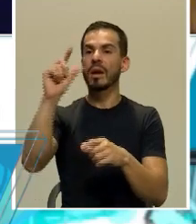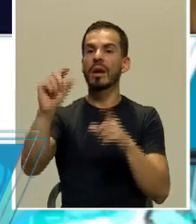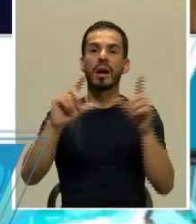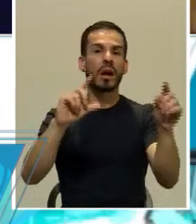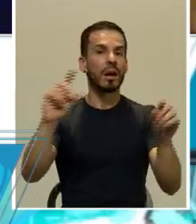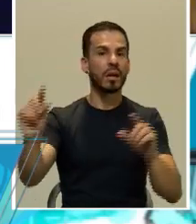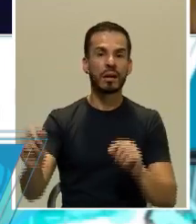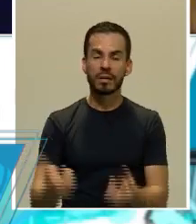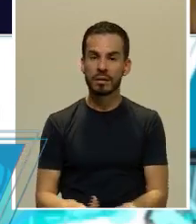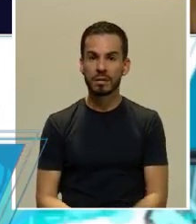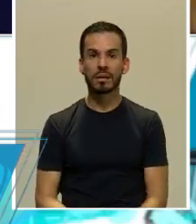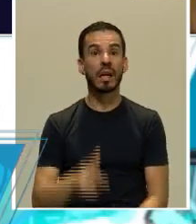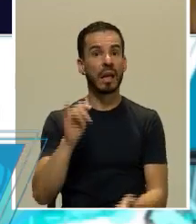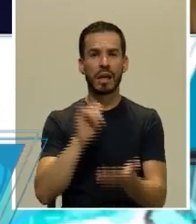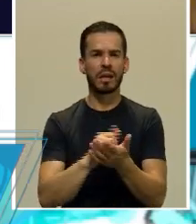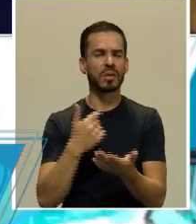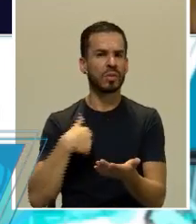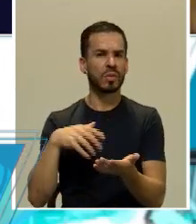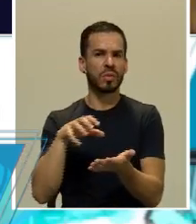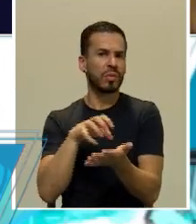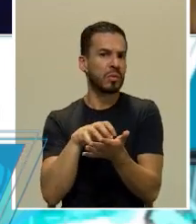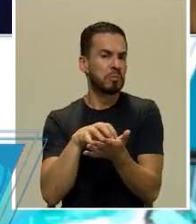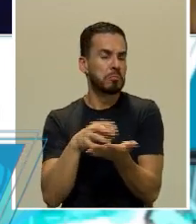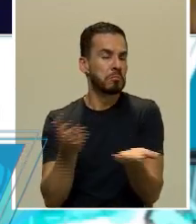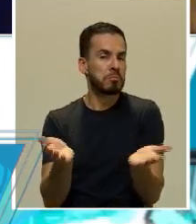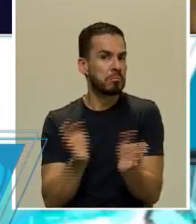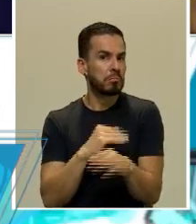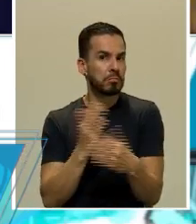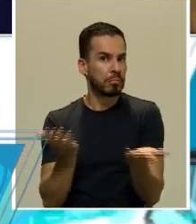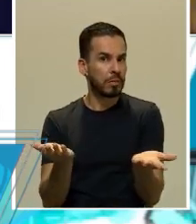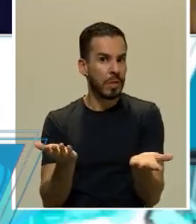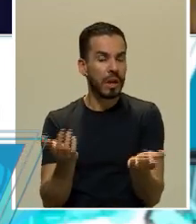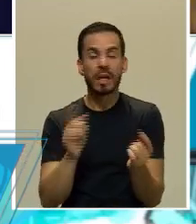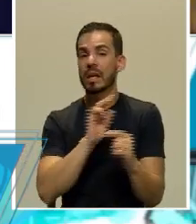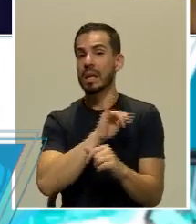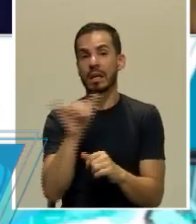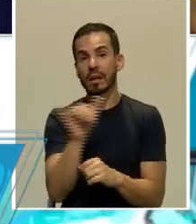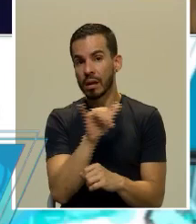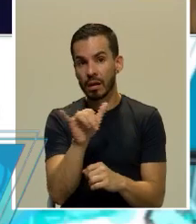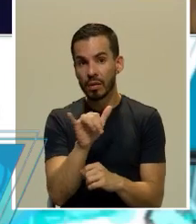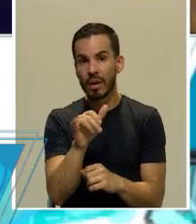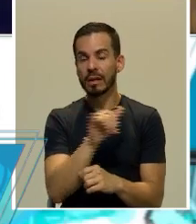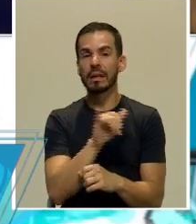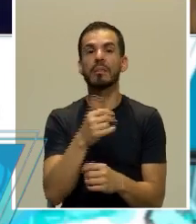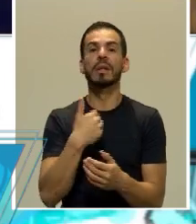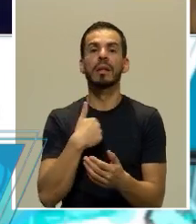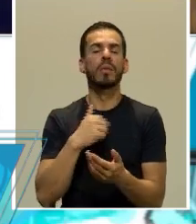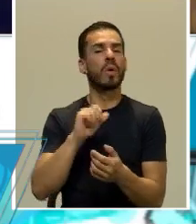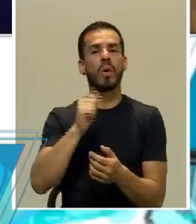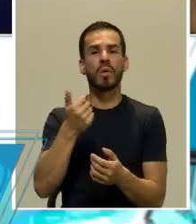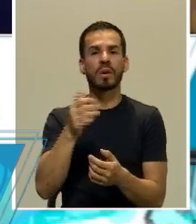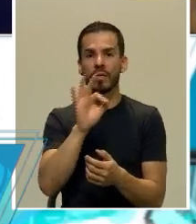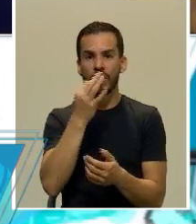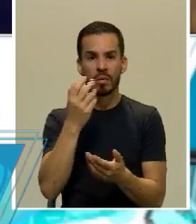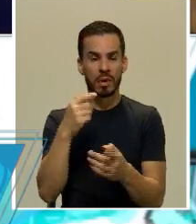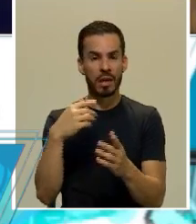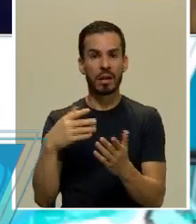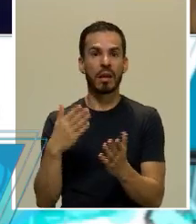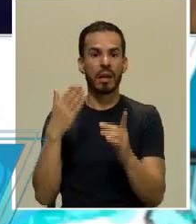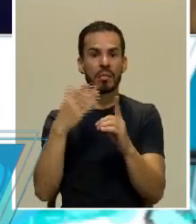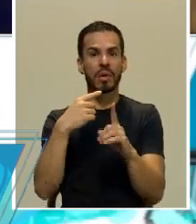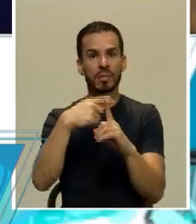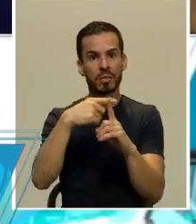las costas y a los puertos. Eso no lo ponemos en tela de duda. De la misma manera, también tenemos otro montón de impactos